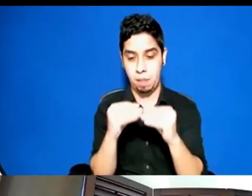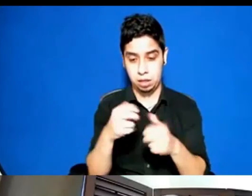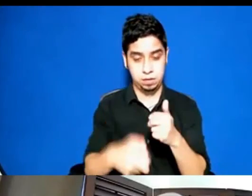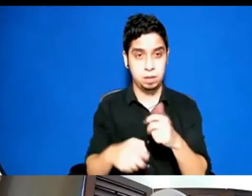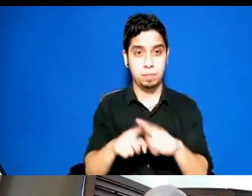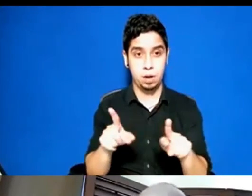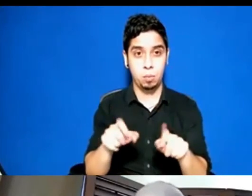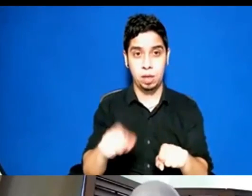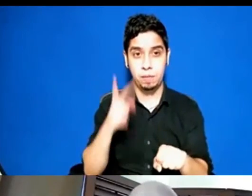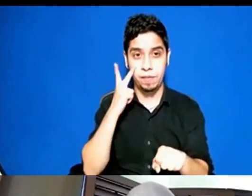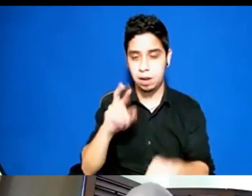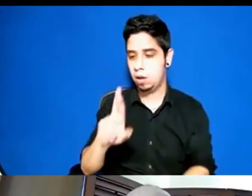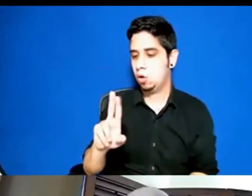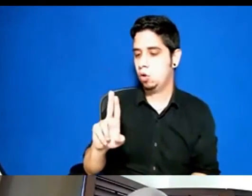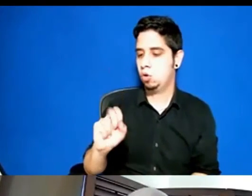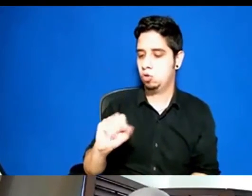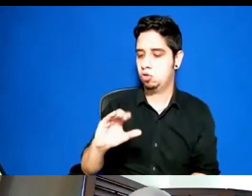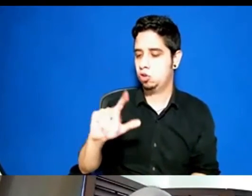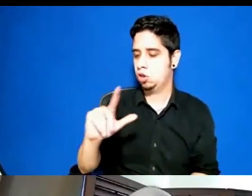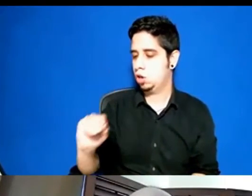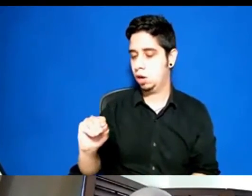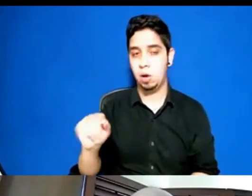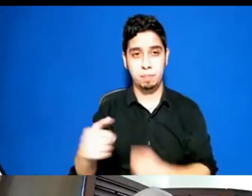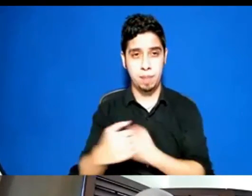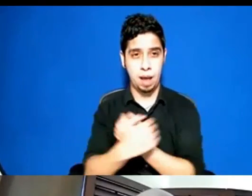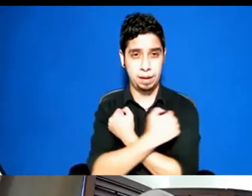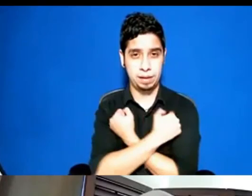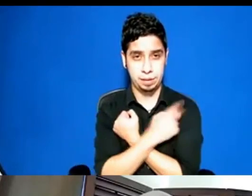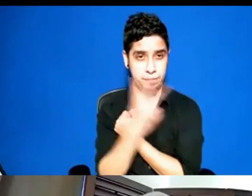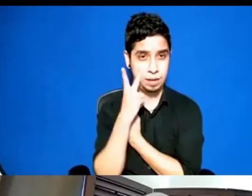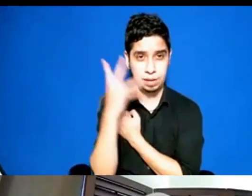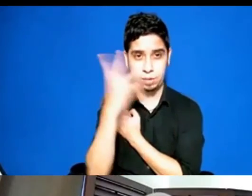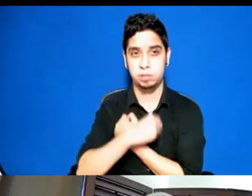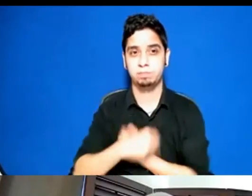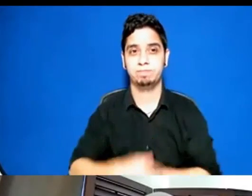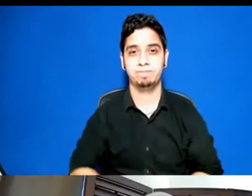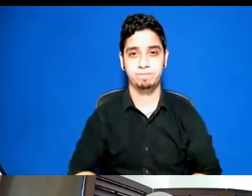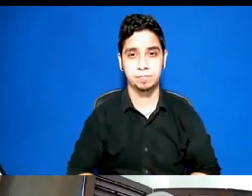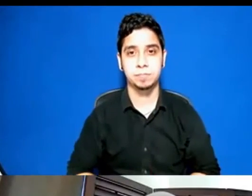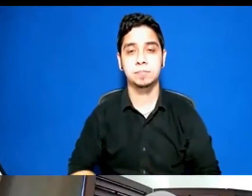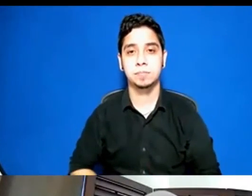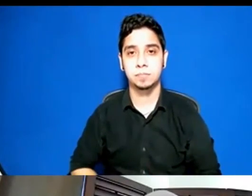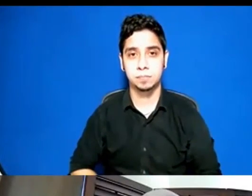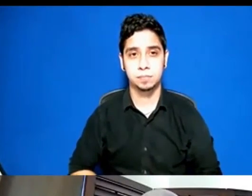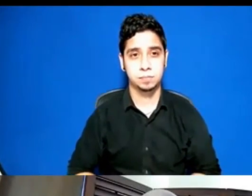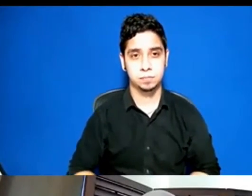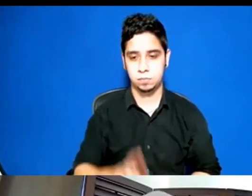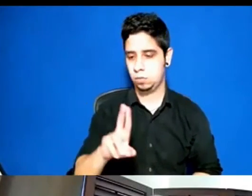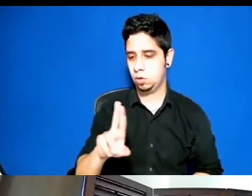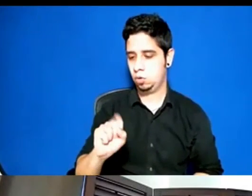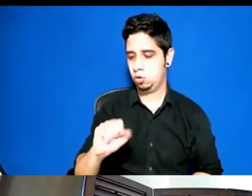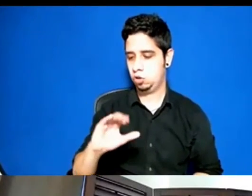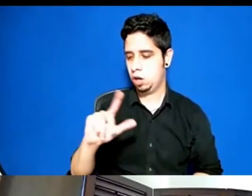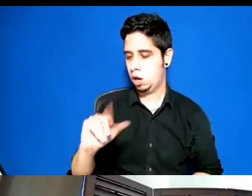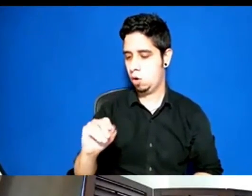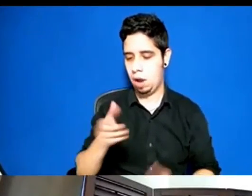Ruchelo aquí, mira qué bonito. Es que Ruchelo me abraza. Mira qué bonito. Ay, y ahora, Ruchelo en Facebook y en Instagram,